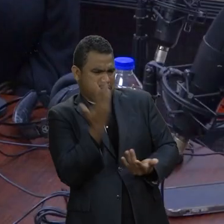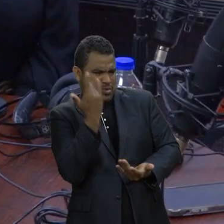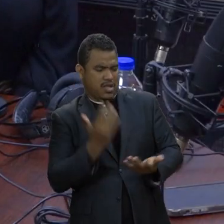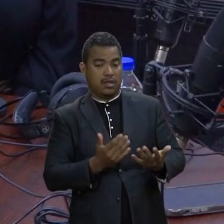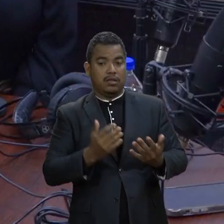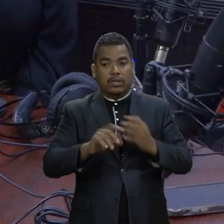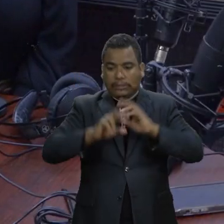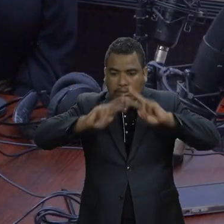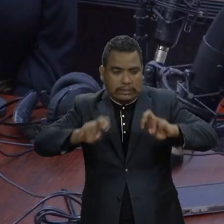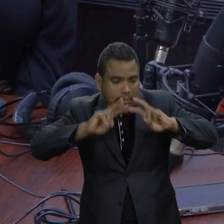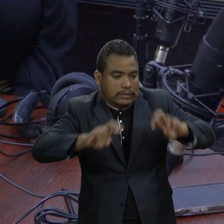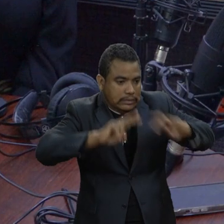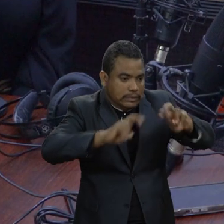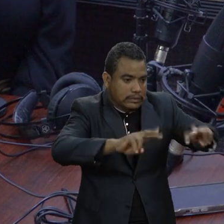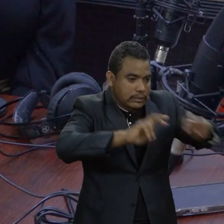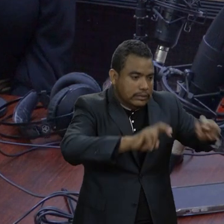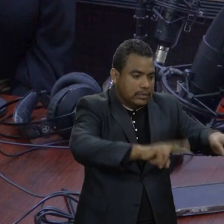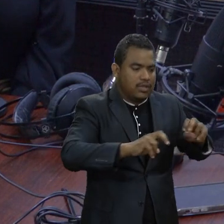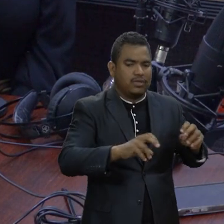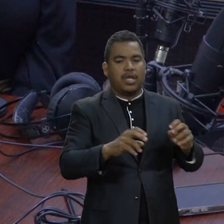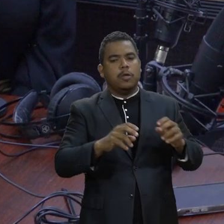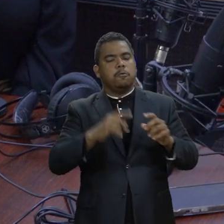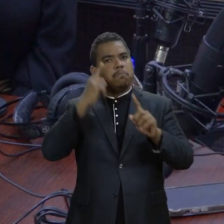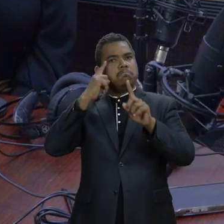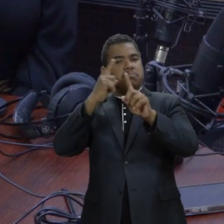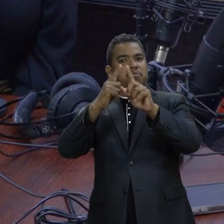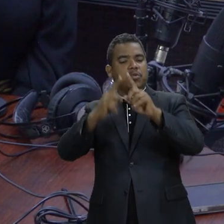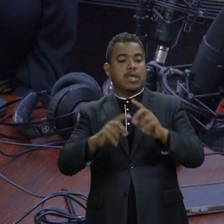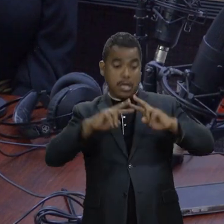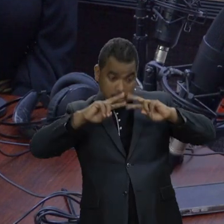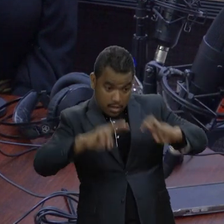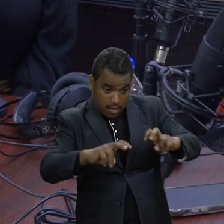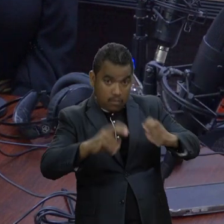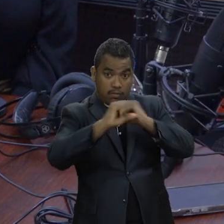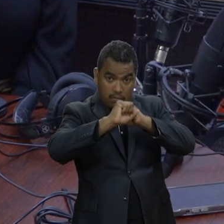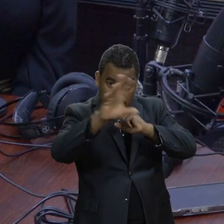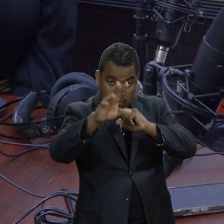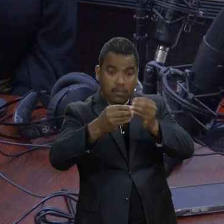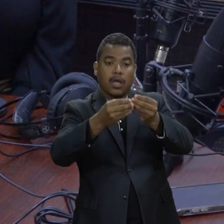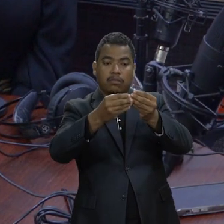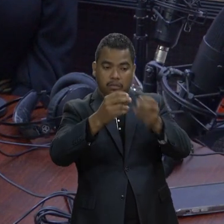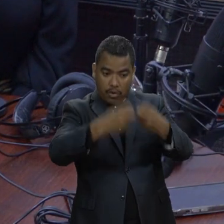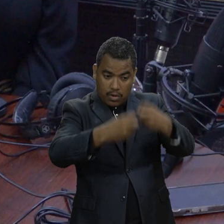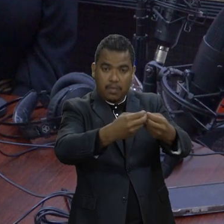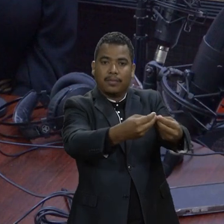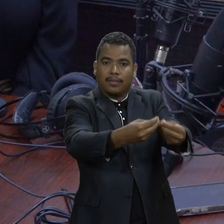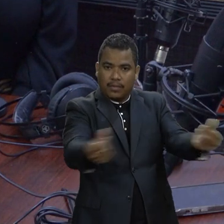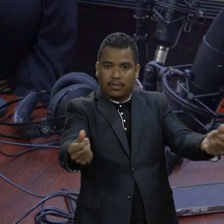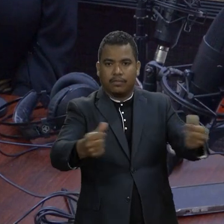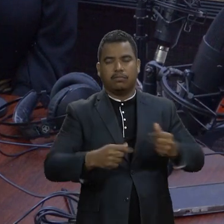tiene al presentar estos casos que se le presentan, realmente vivimos en un mundo negativo, por cierta parte. O sea, cuando se le presentan esos casos